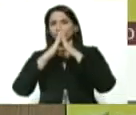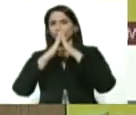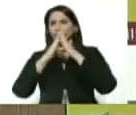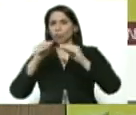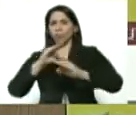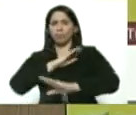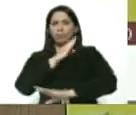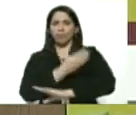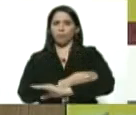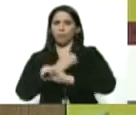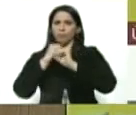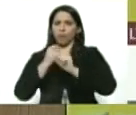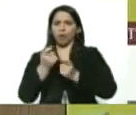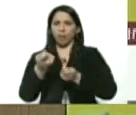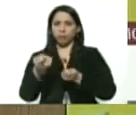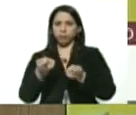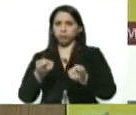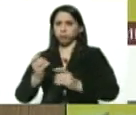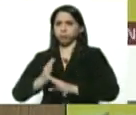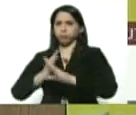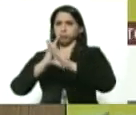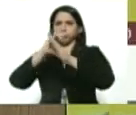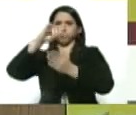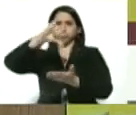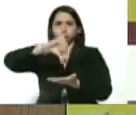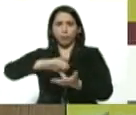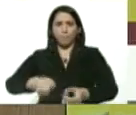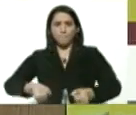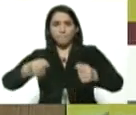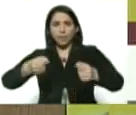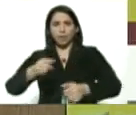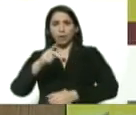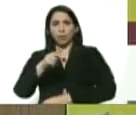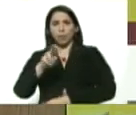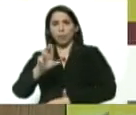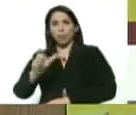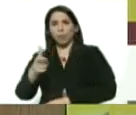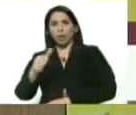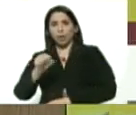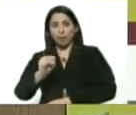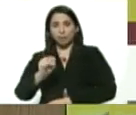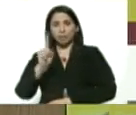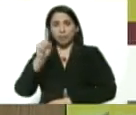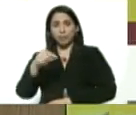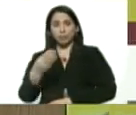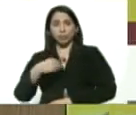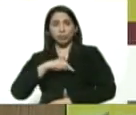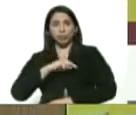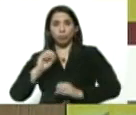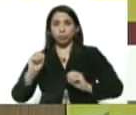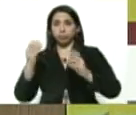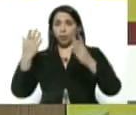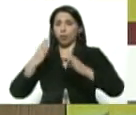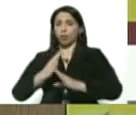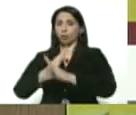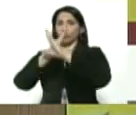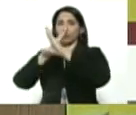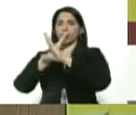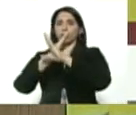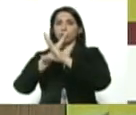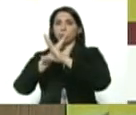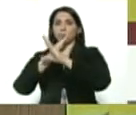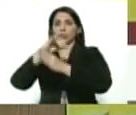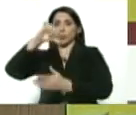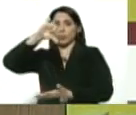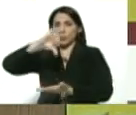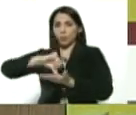a controlar el foco de mercado de las pulgas así como hemos logrado contener el foco de